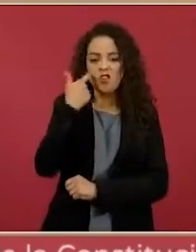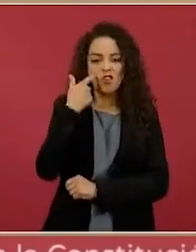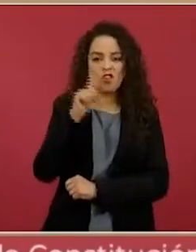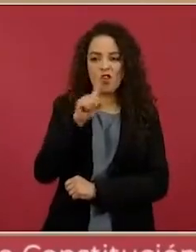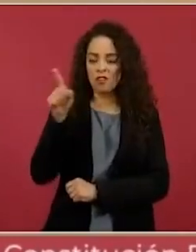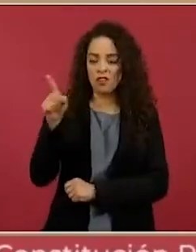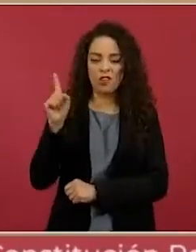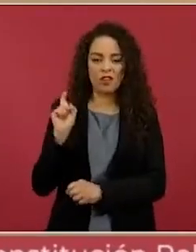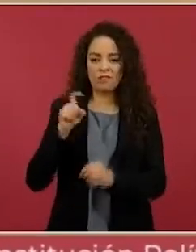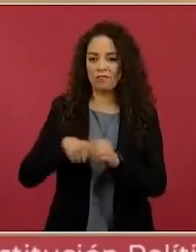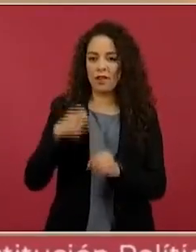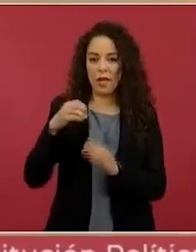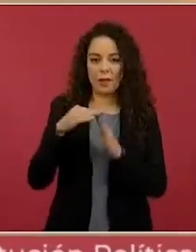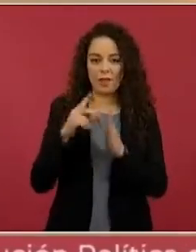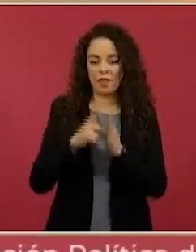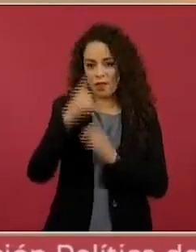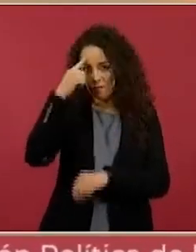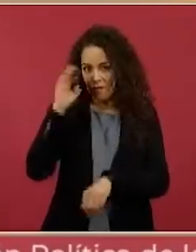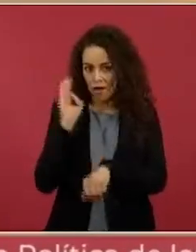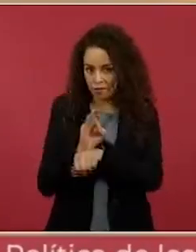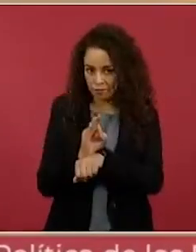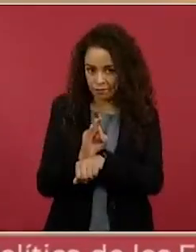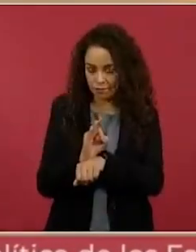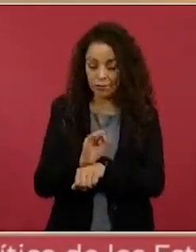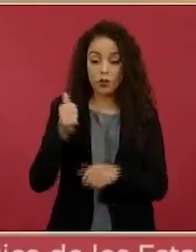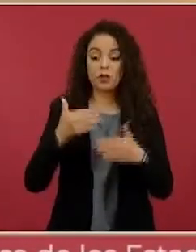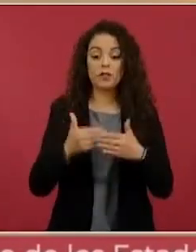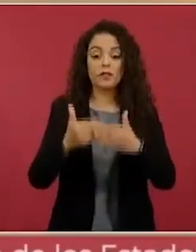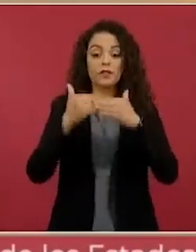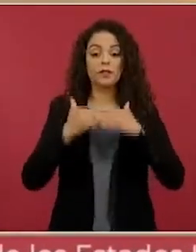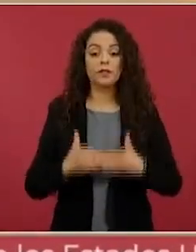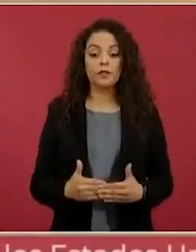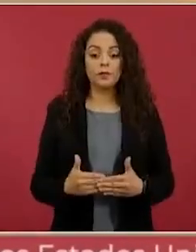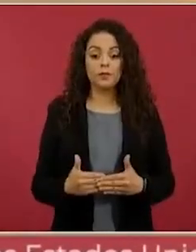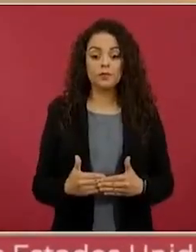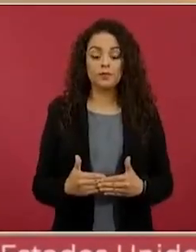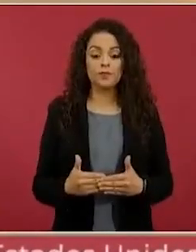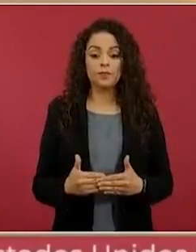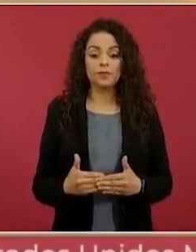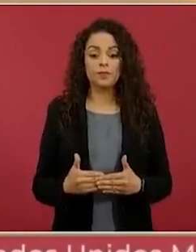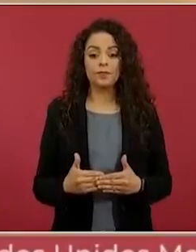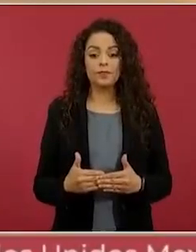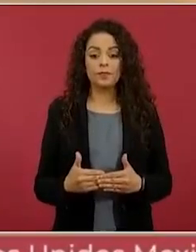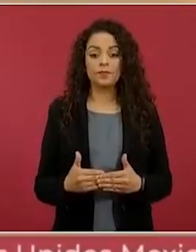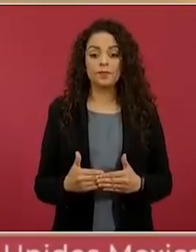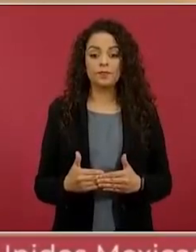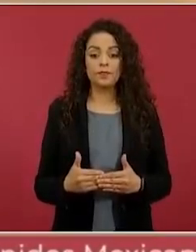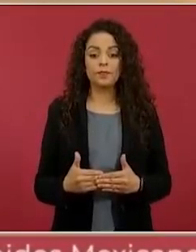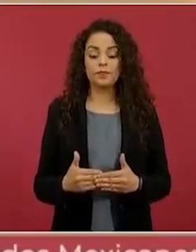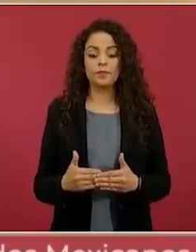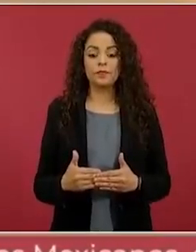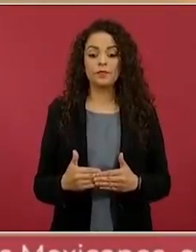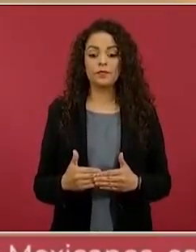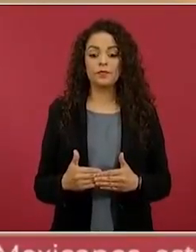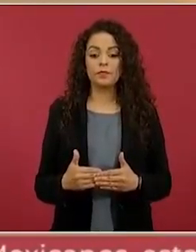mecanismo. Siguiente. Con relación a los hechos, decir que fue, como lo dijimos,